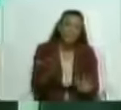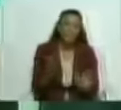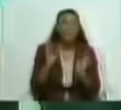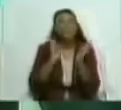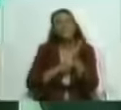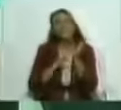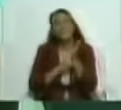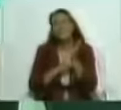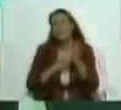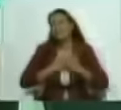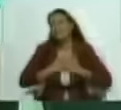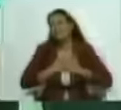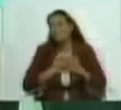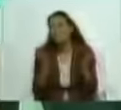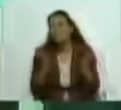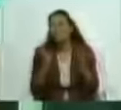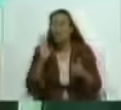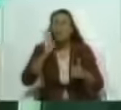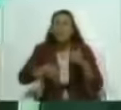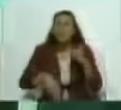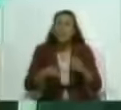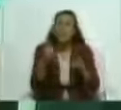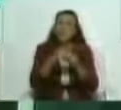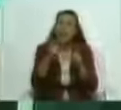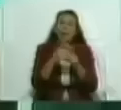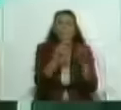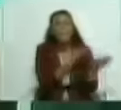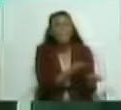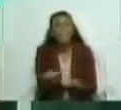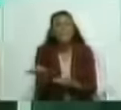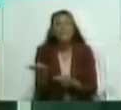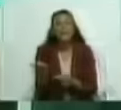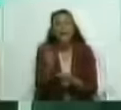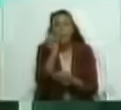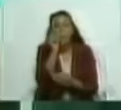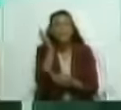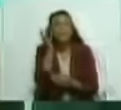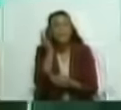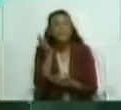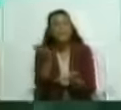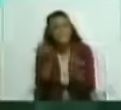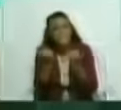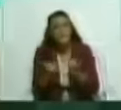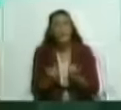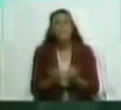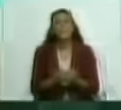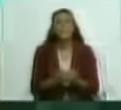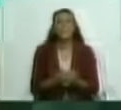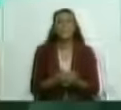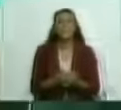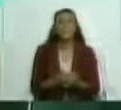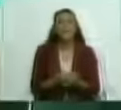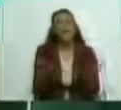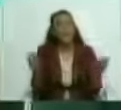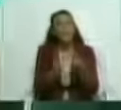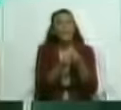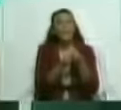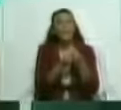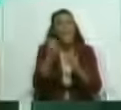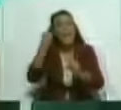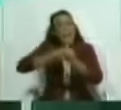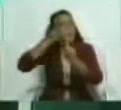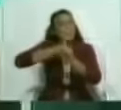verdad, finalmente, invitarlas e invitarlos a todos a que nos acompañen en esta